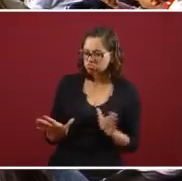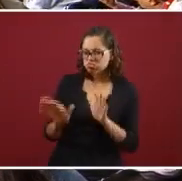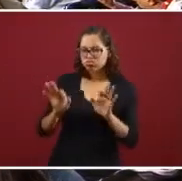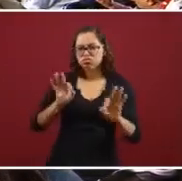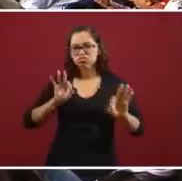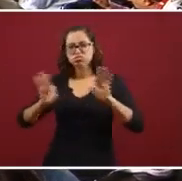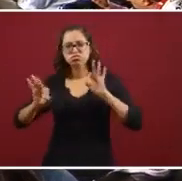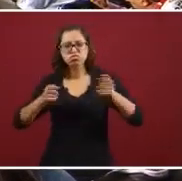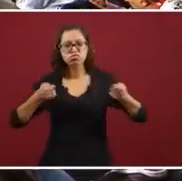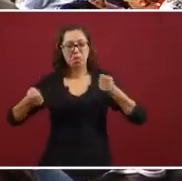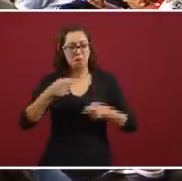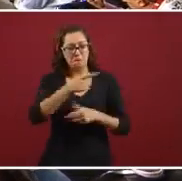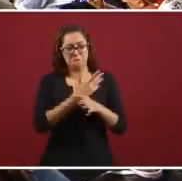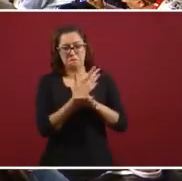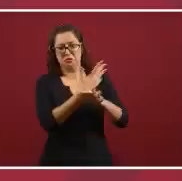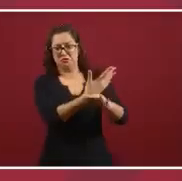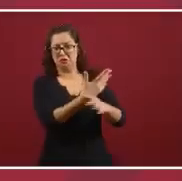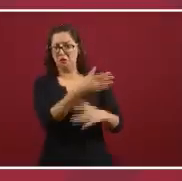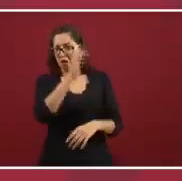dicho por ellos mismos.